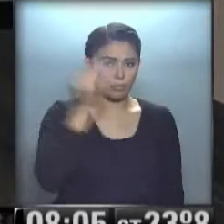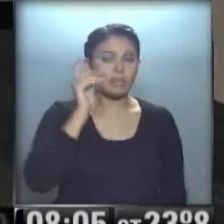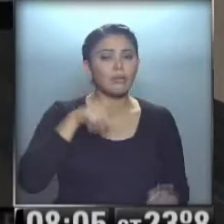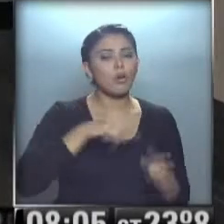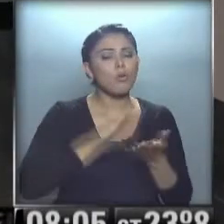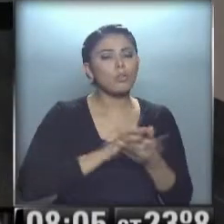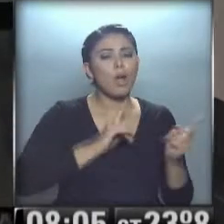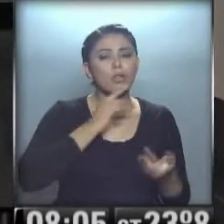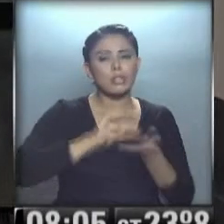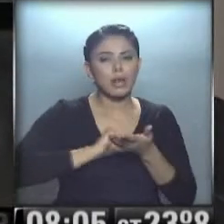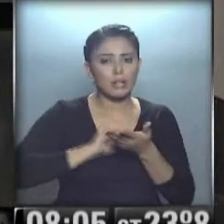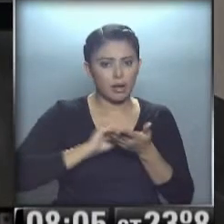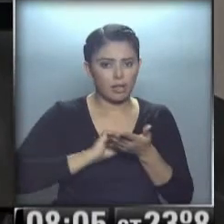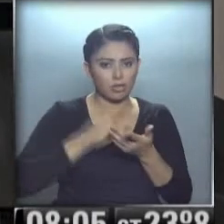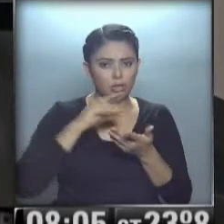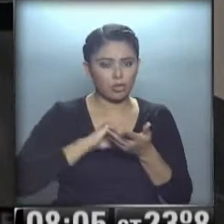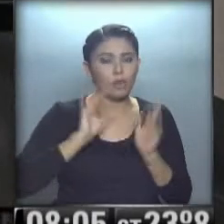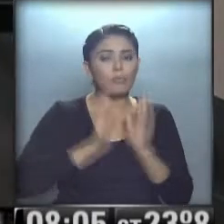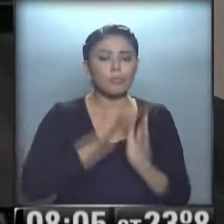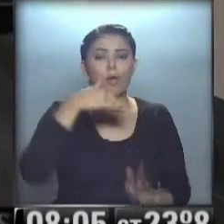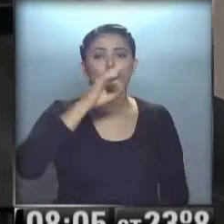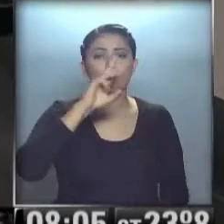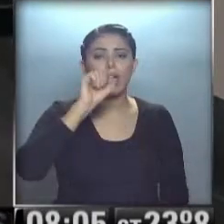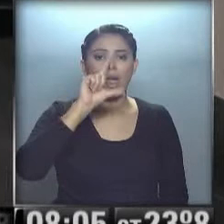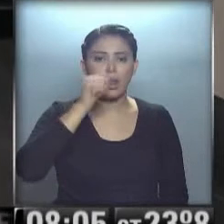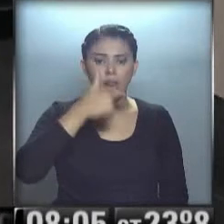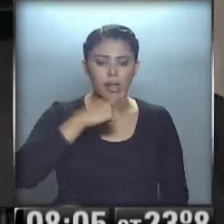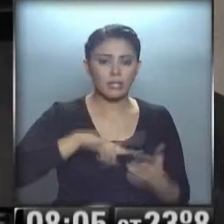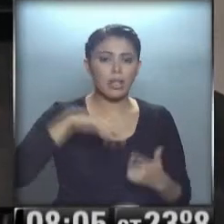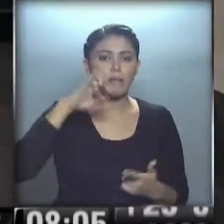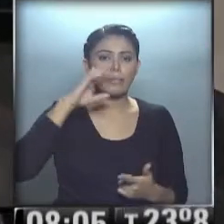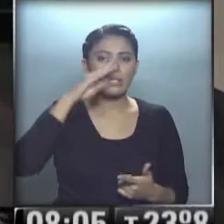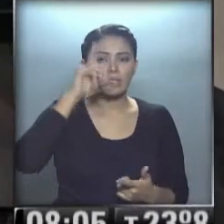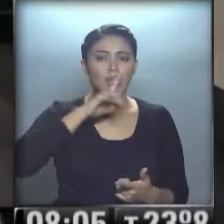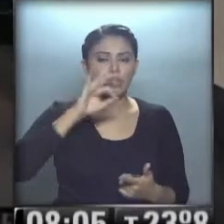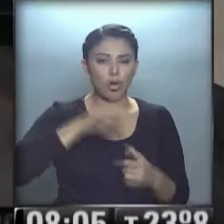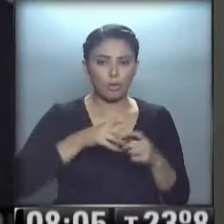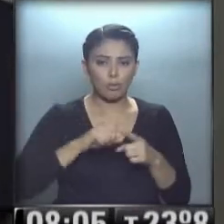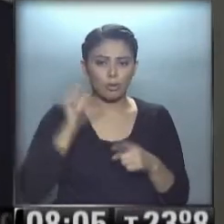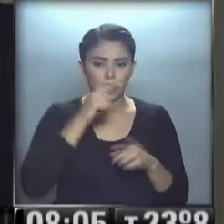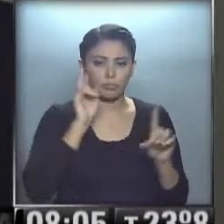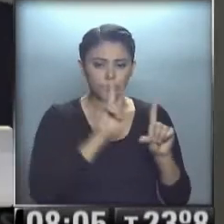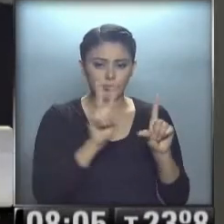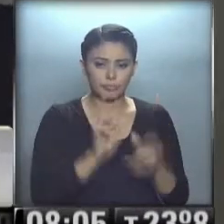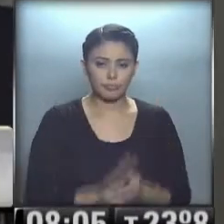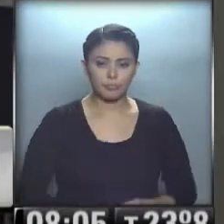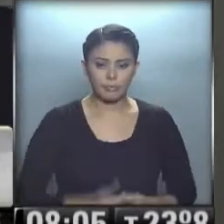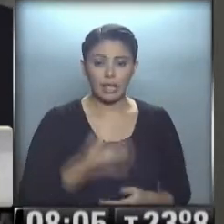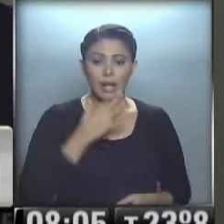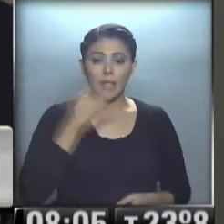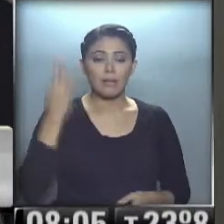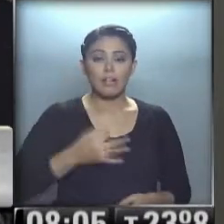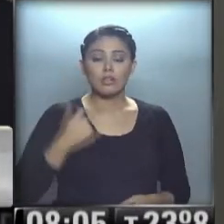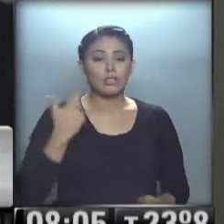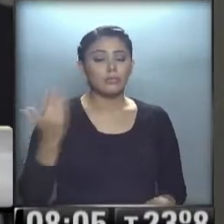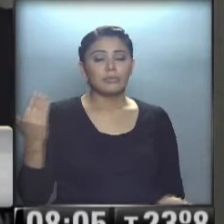los senadores nacionales hablamos con gerardo morales hablamos con miguel pichetto del frente para la victoria la verdad que nosotros lamentamos